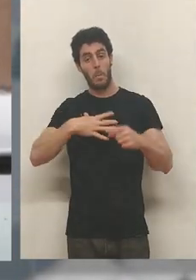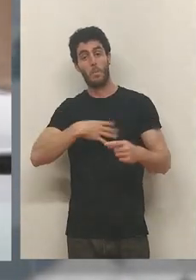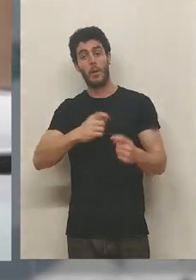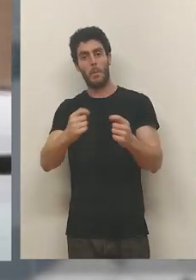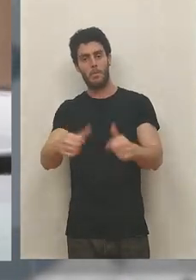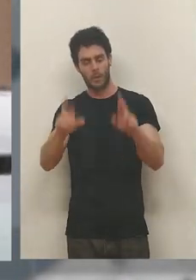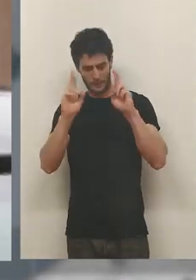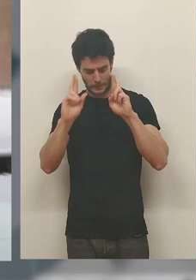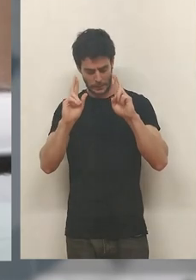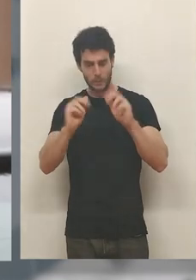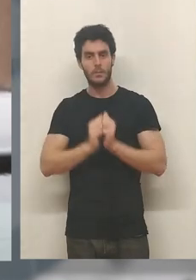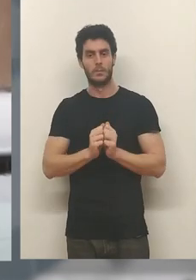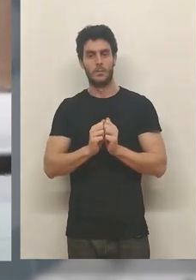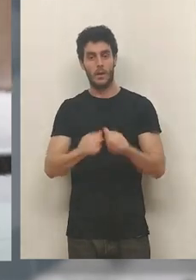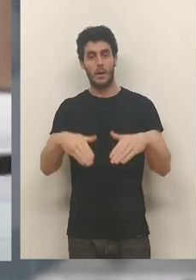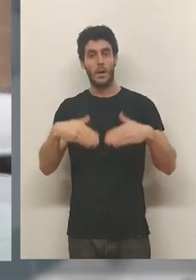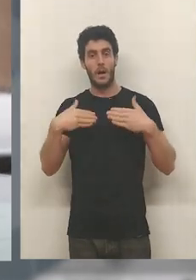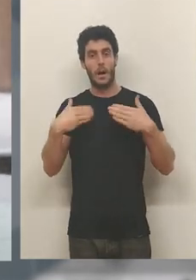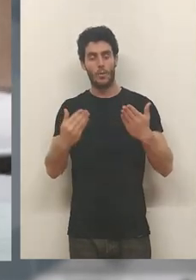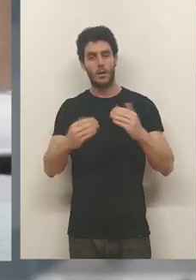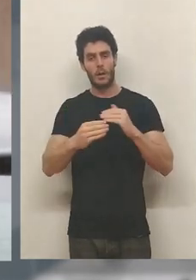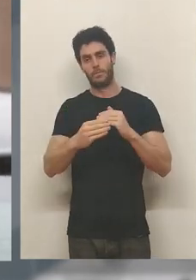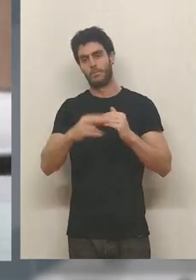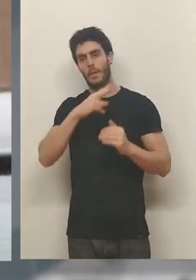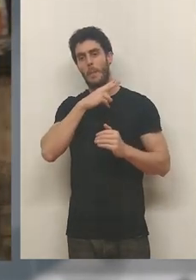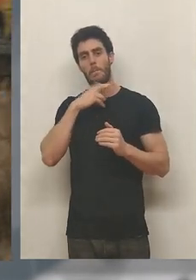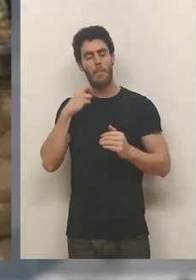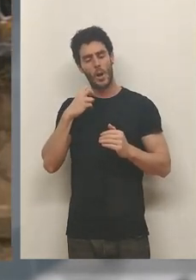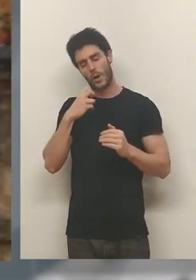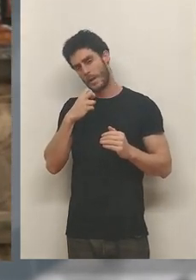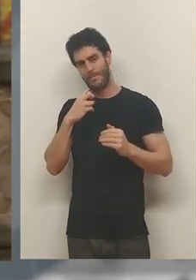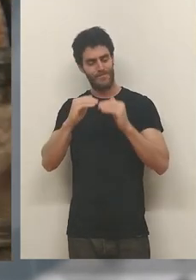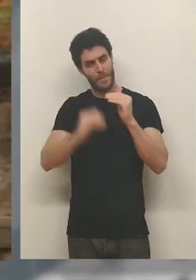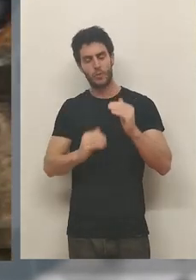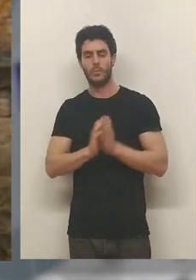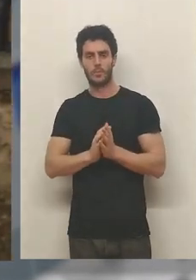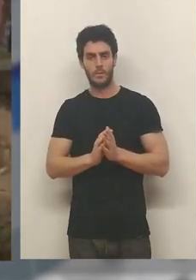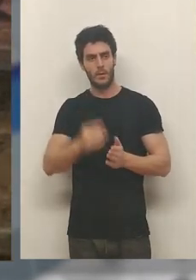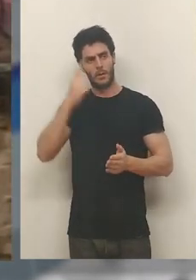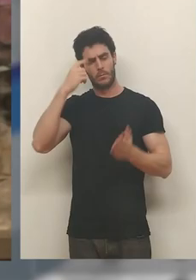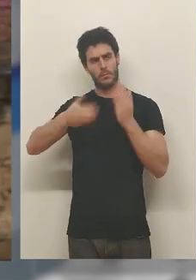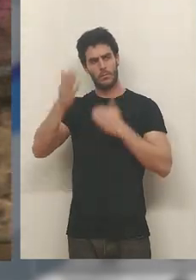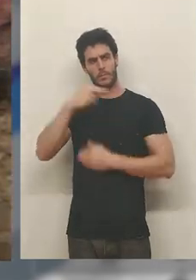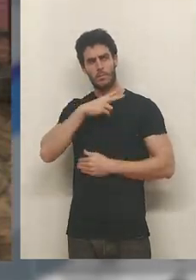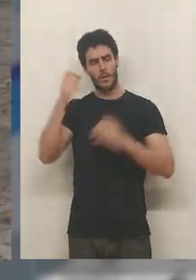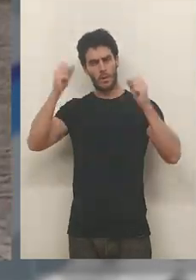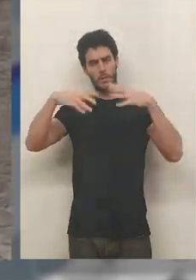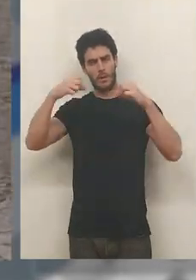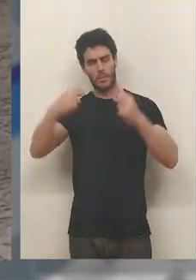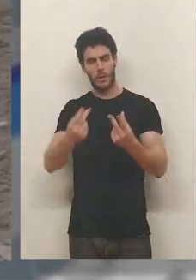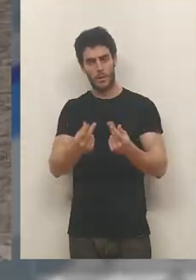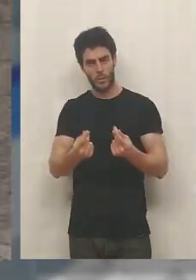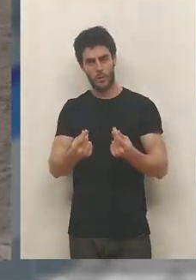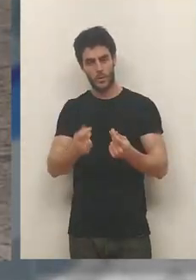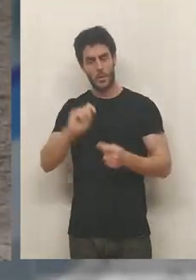precipitaciones parece que no está todo perdido, a pesar de que siguen sin ser los valores deseados. Si recordamos los valores de